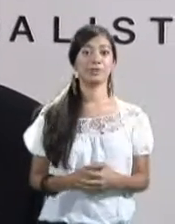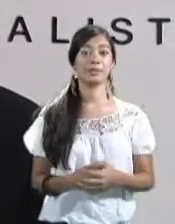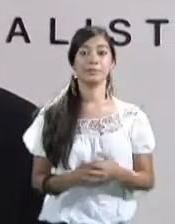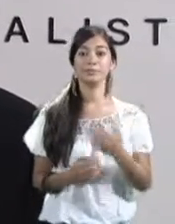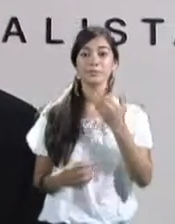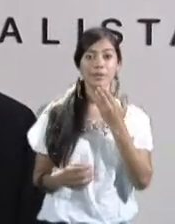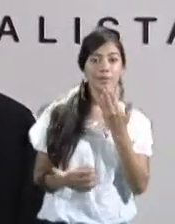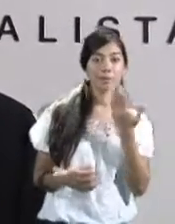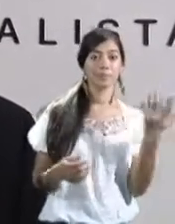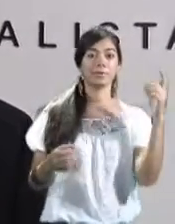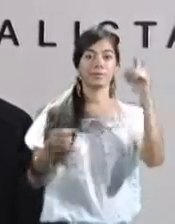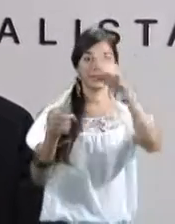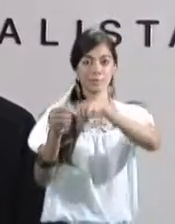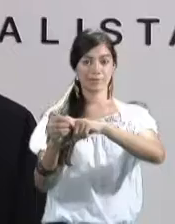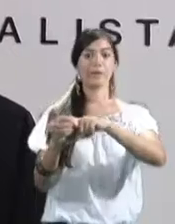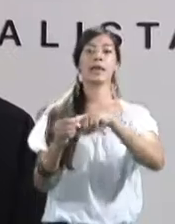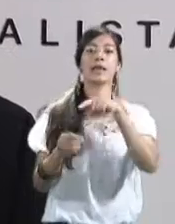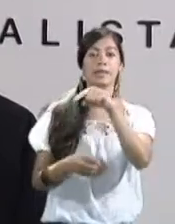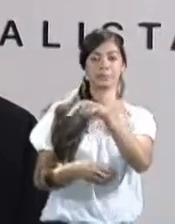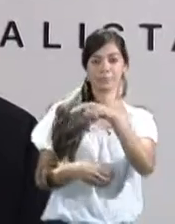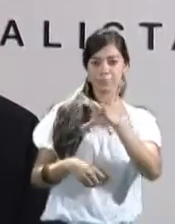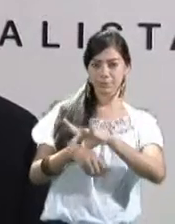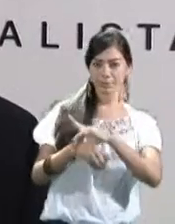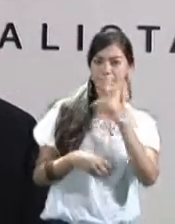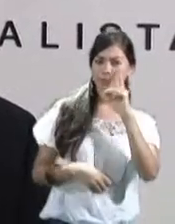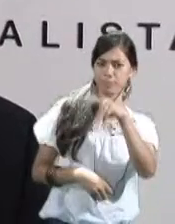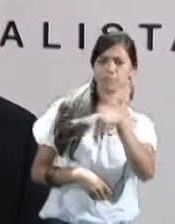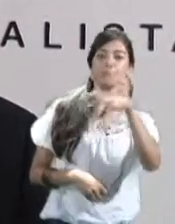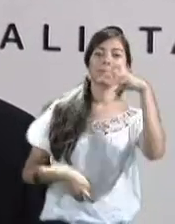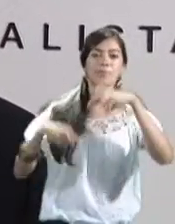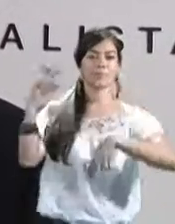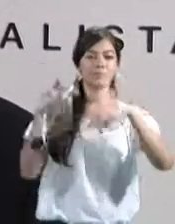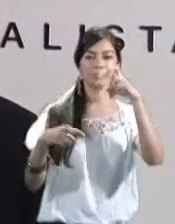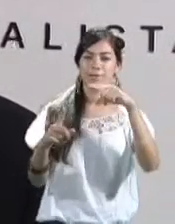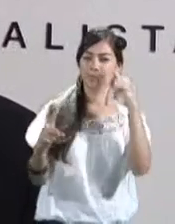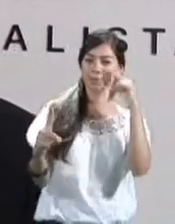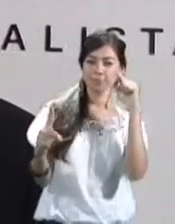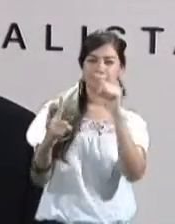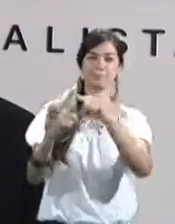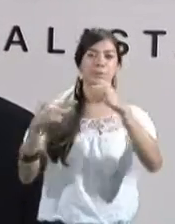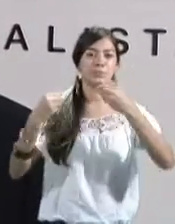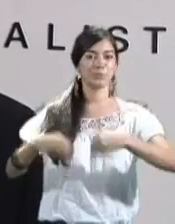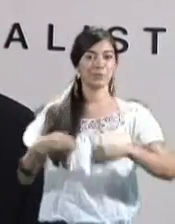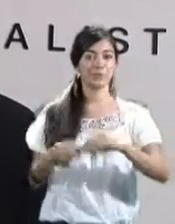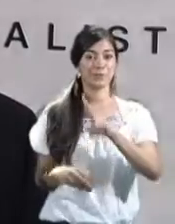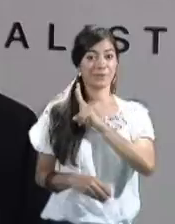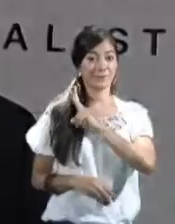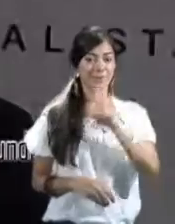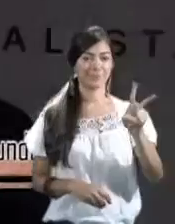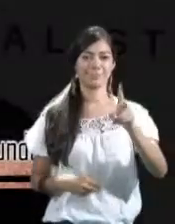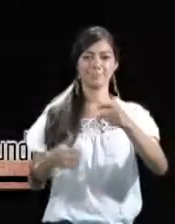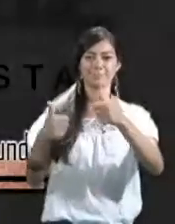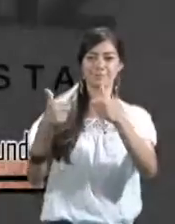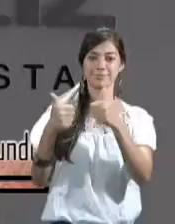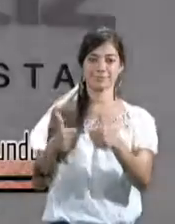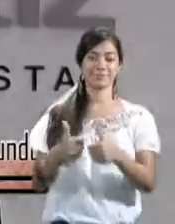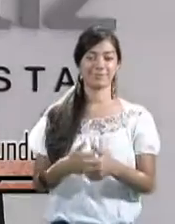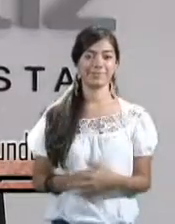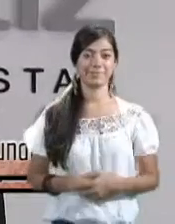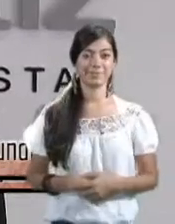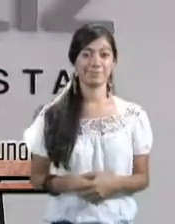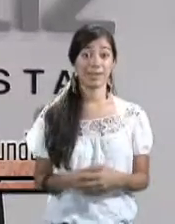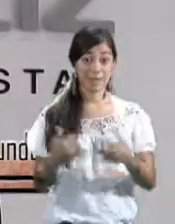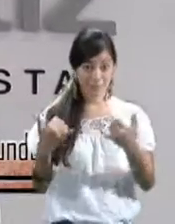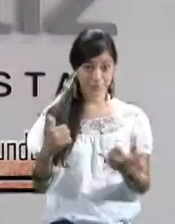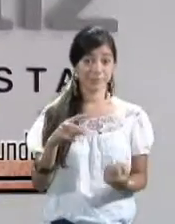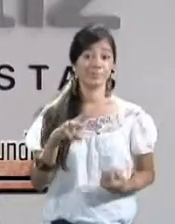el perfil profesional de los doctores y dicen, esa es mi clínica y qué hermoso conocer Tuluá en el Valle del Cauca. Somos pioneros en